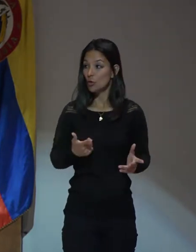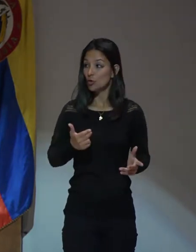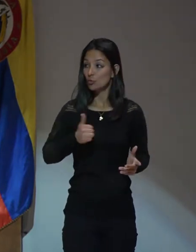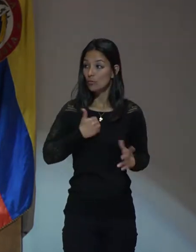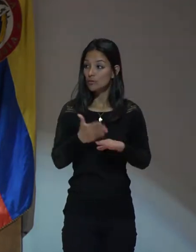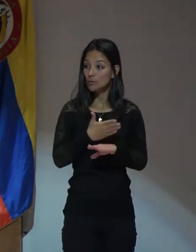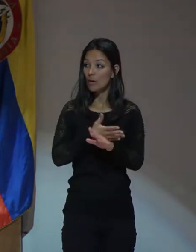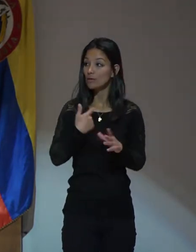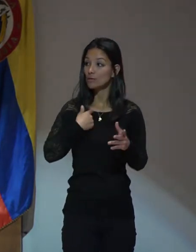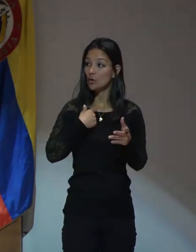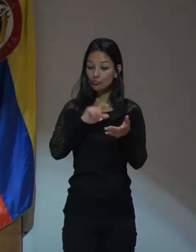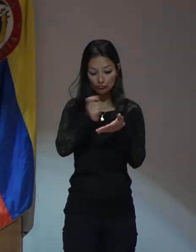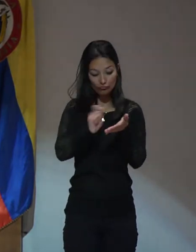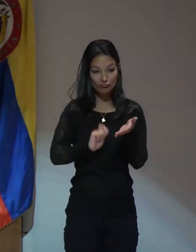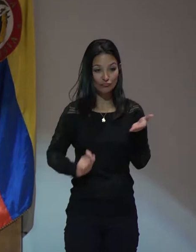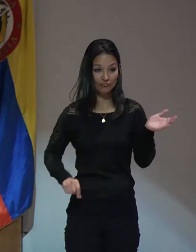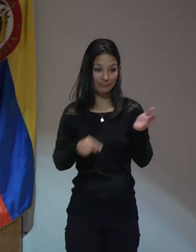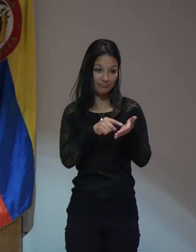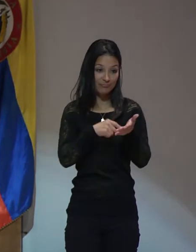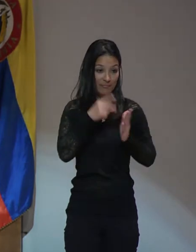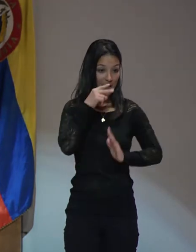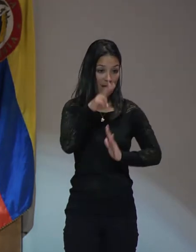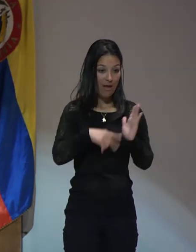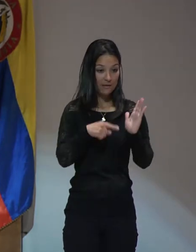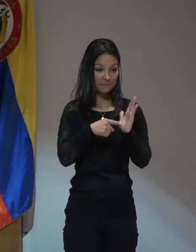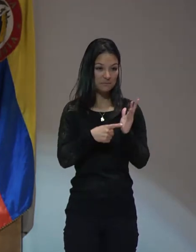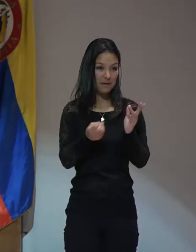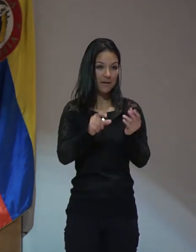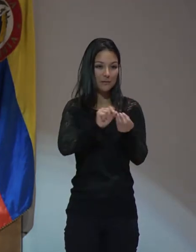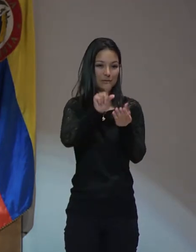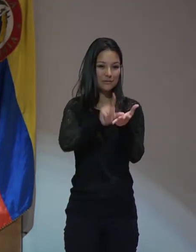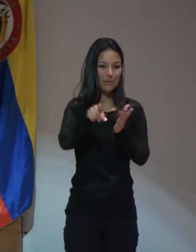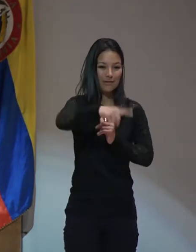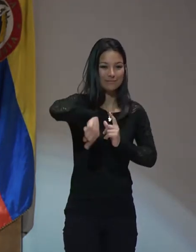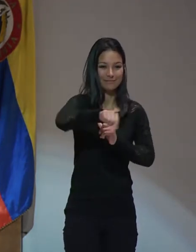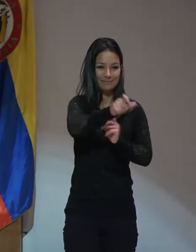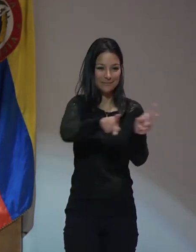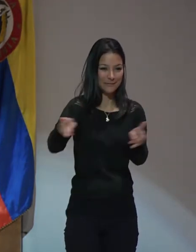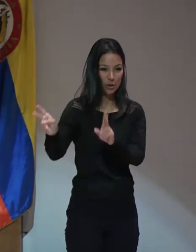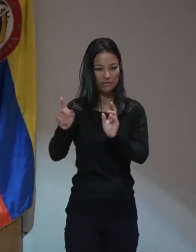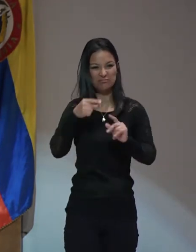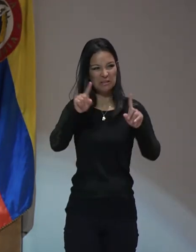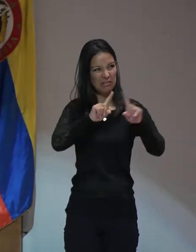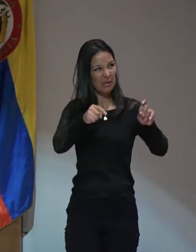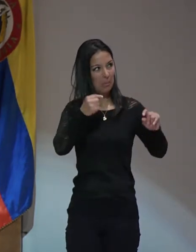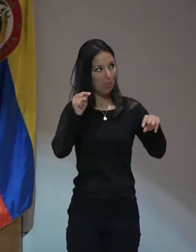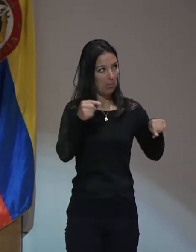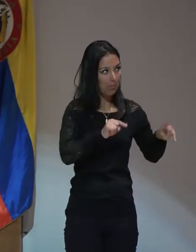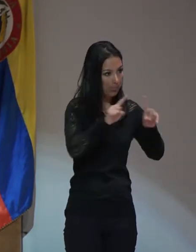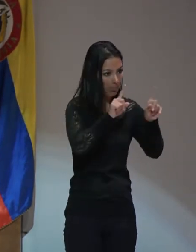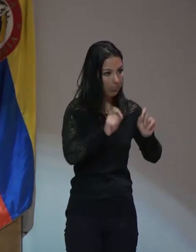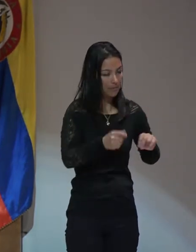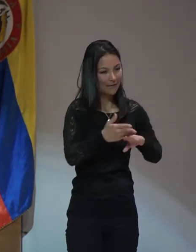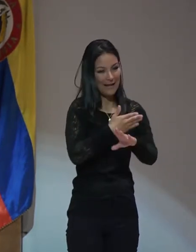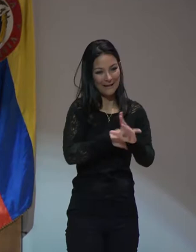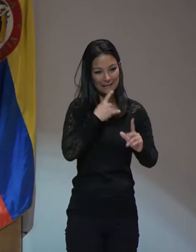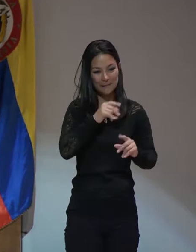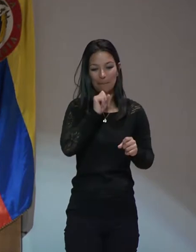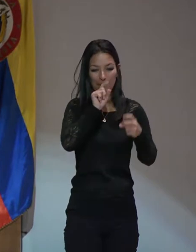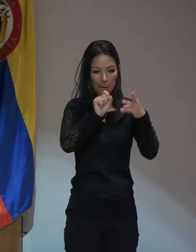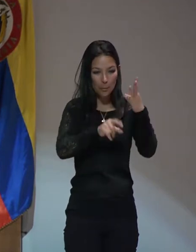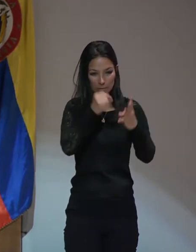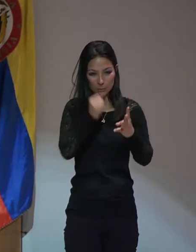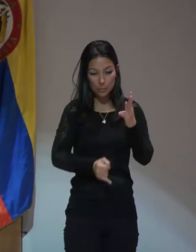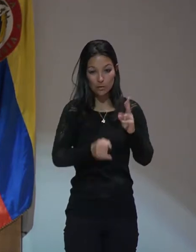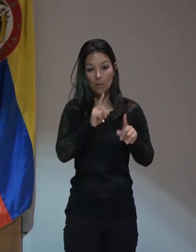la molestia de escribir un pequeño párrafo que les voy a leer para también contextualizar a todo el público de qué estamos hablando, con unas preguntas al final.